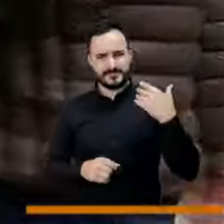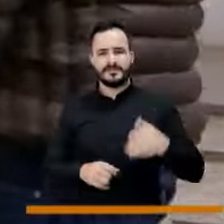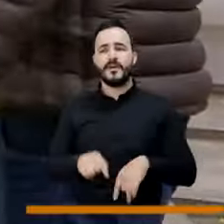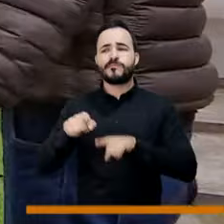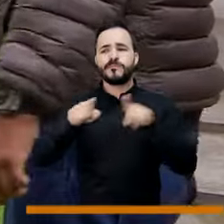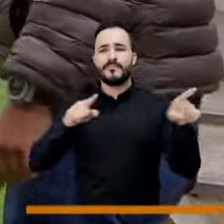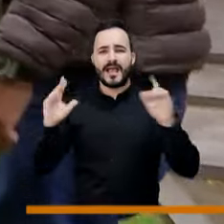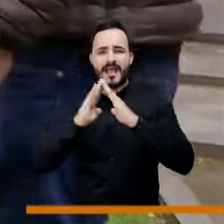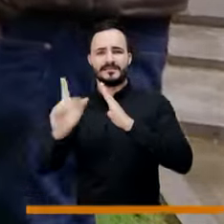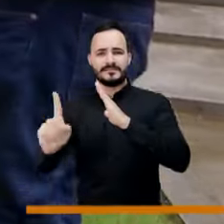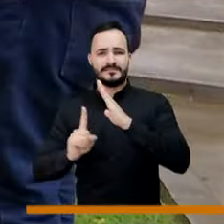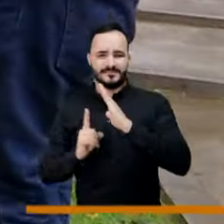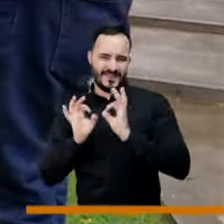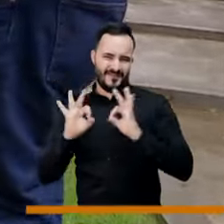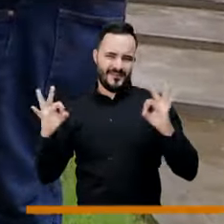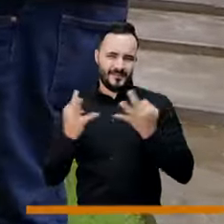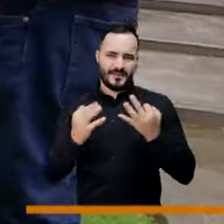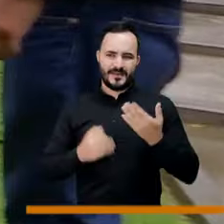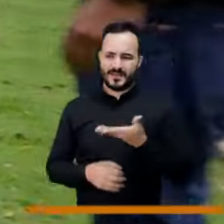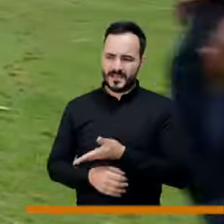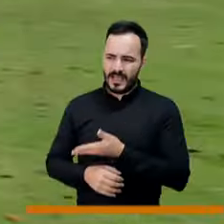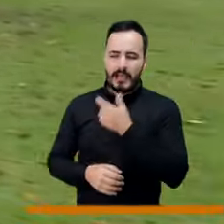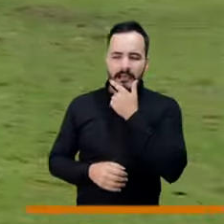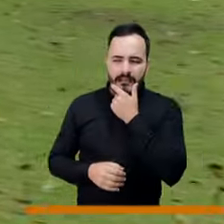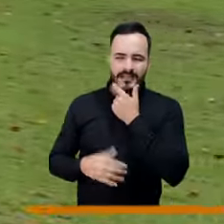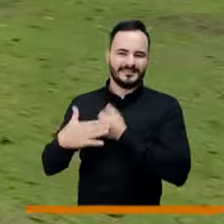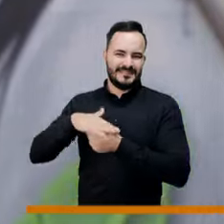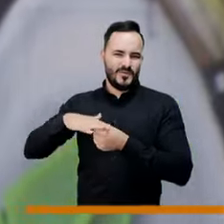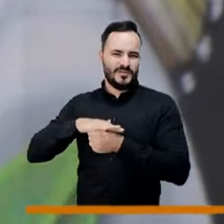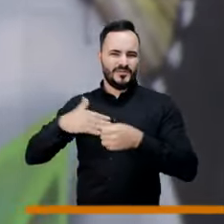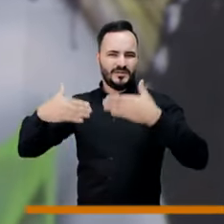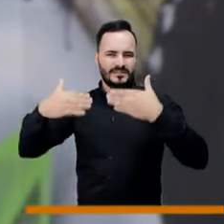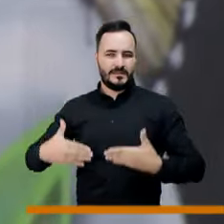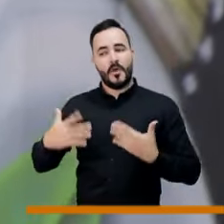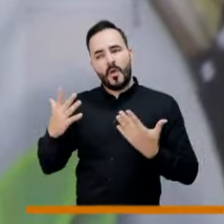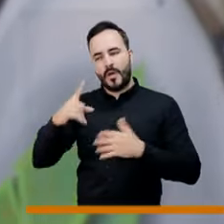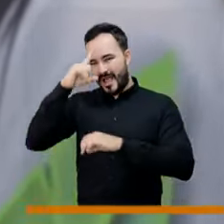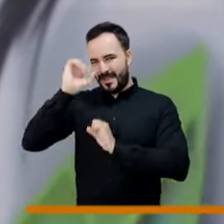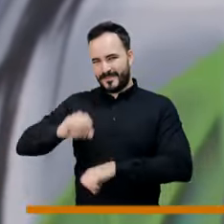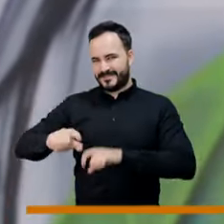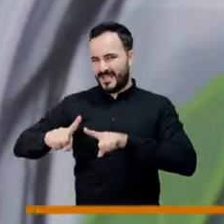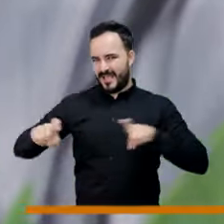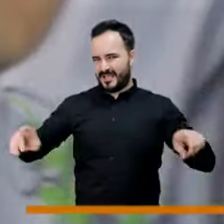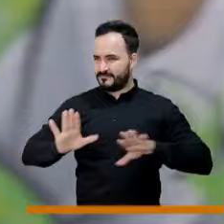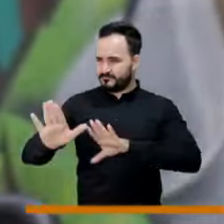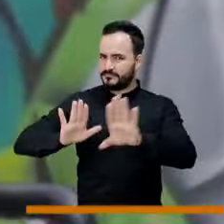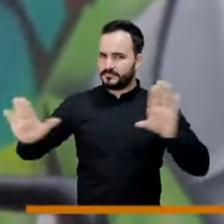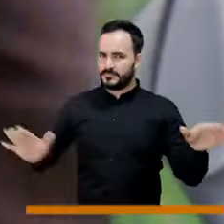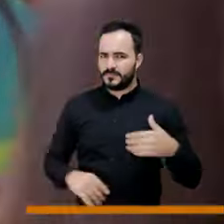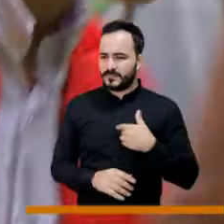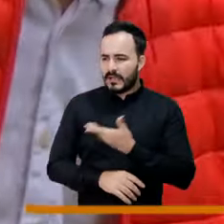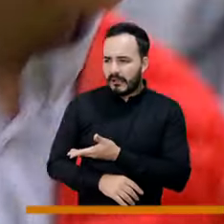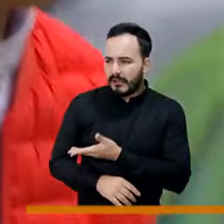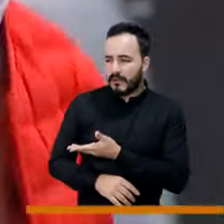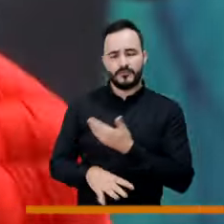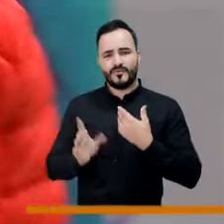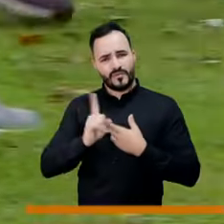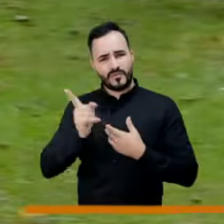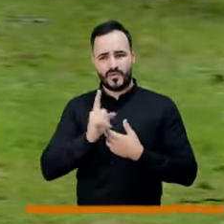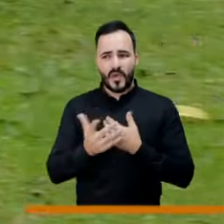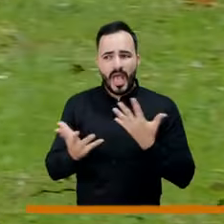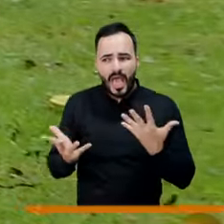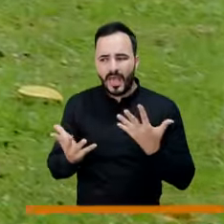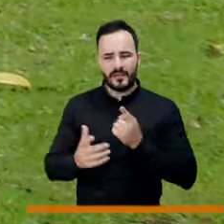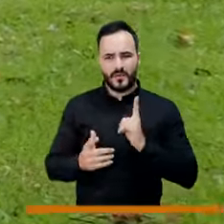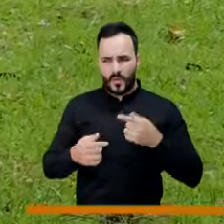con estas capacidades diferentes, cada niño tiene su rol y que son capaces de realizar y estos sueños son